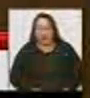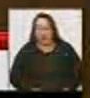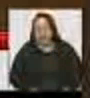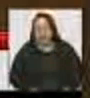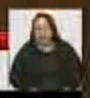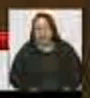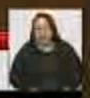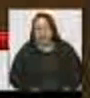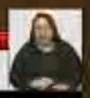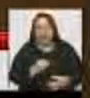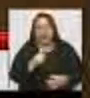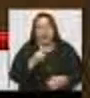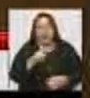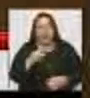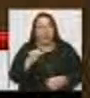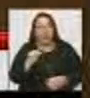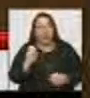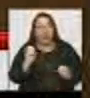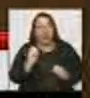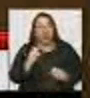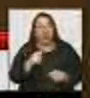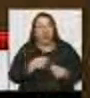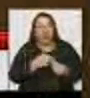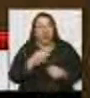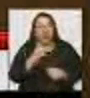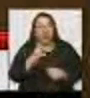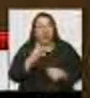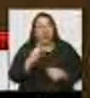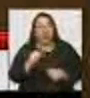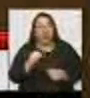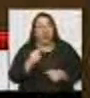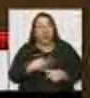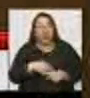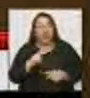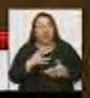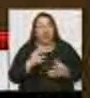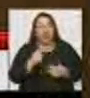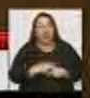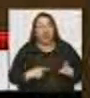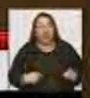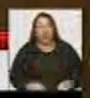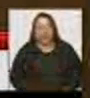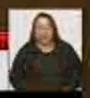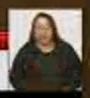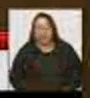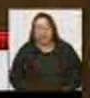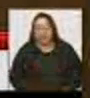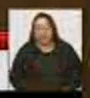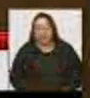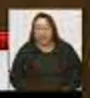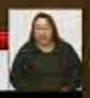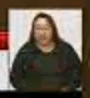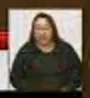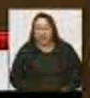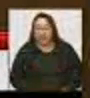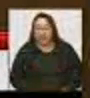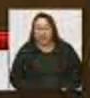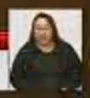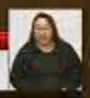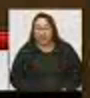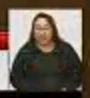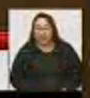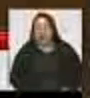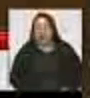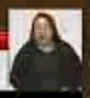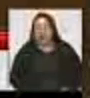en Yauyos o en la provincia de Unión, etcétera. Son dos cosas diferentes. En esos lugares, el arancel está